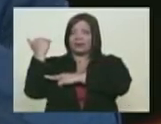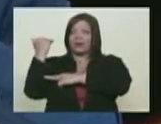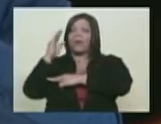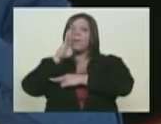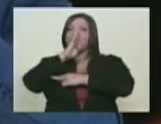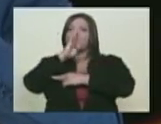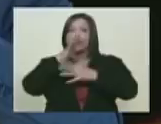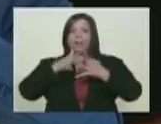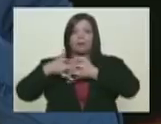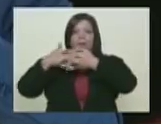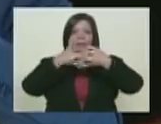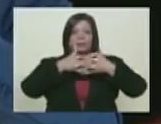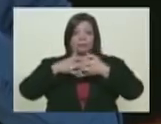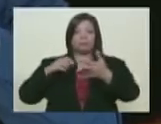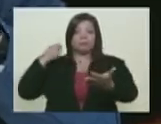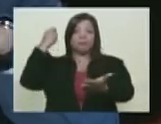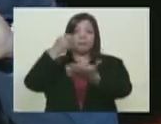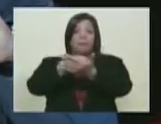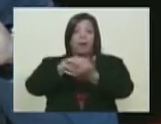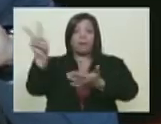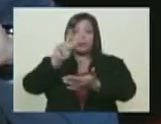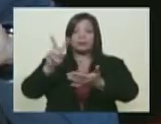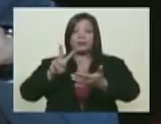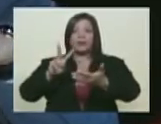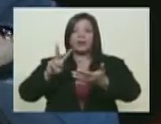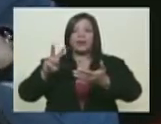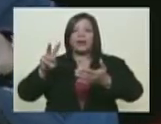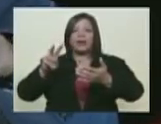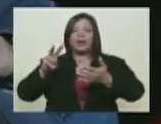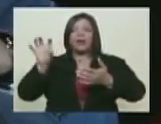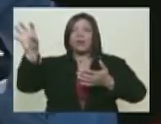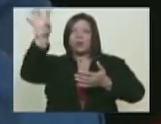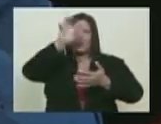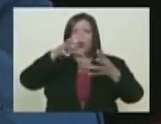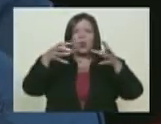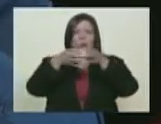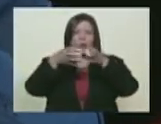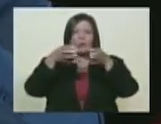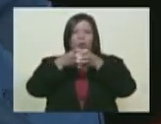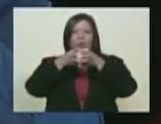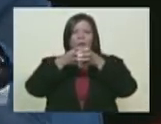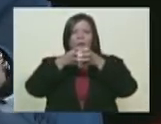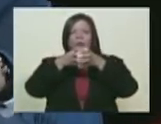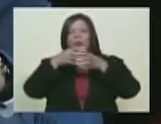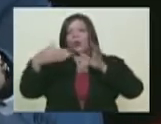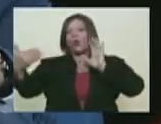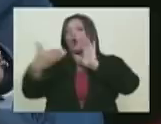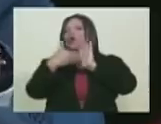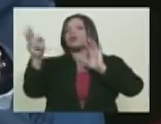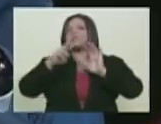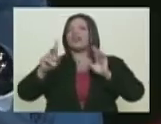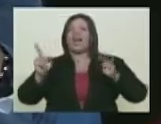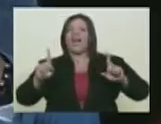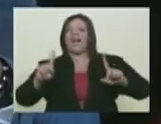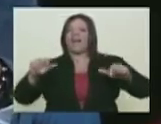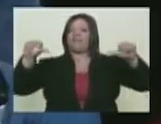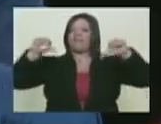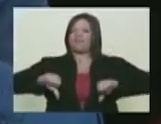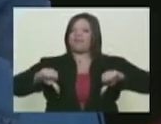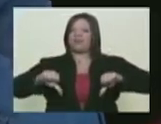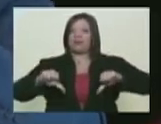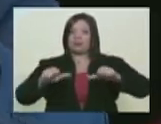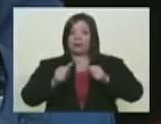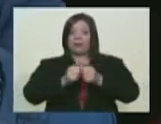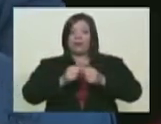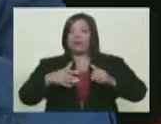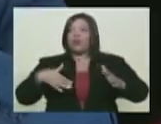banco estadounidense. Y la apuesta de los factores antinacionales era que Venezuela entrara en lo que llaman el default, es decir, que